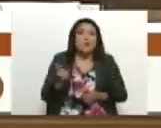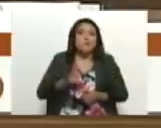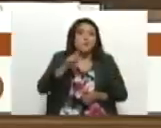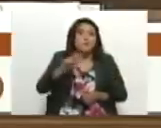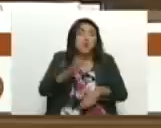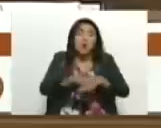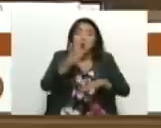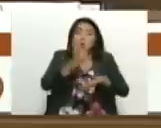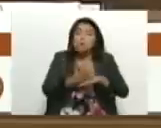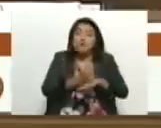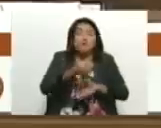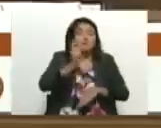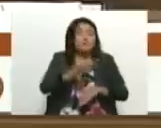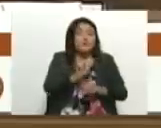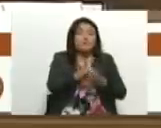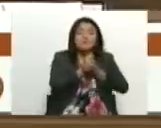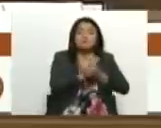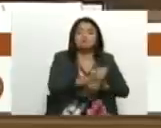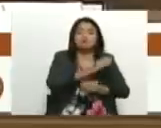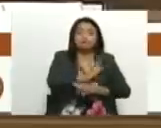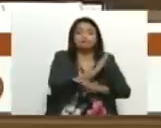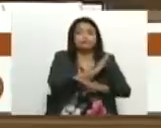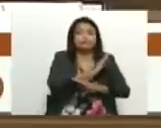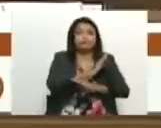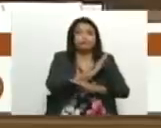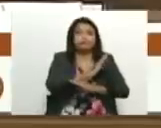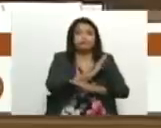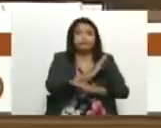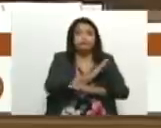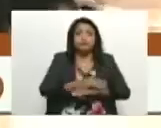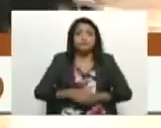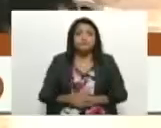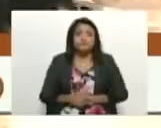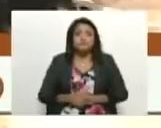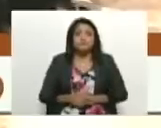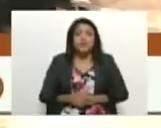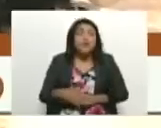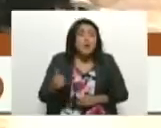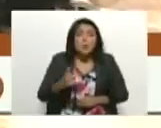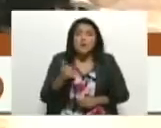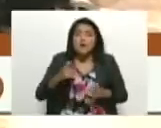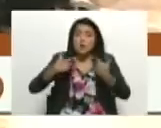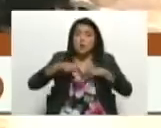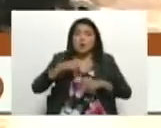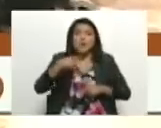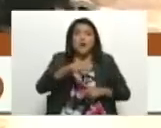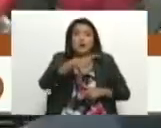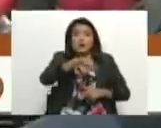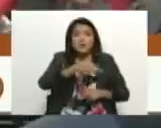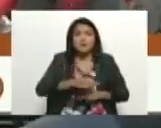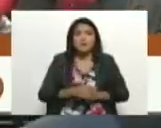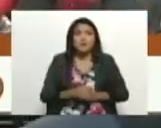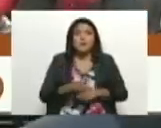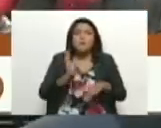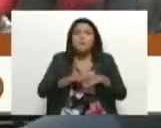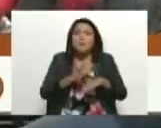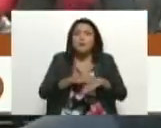sea quien sea, caiga quien caiga, esté donde esté. Porque hay un elemento